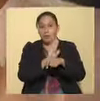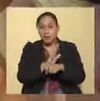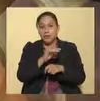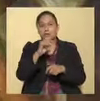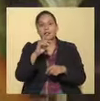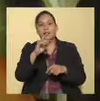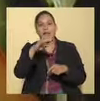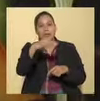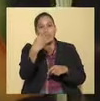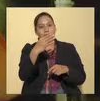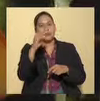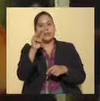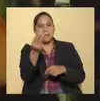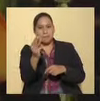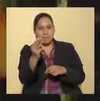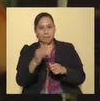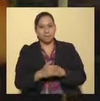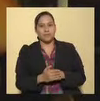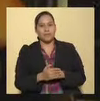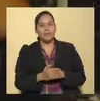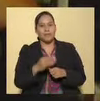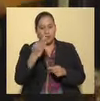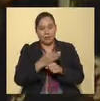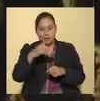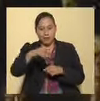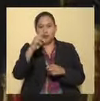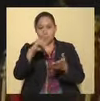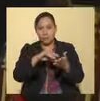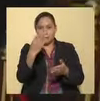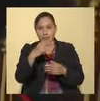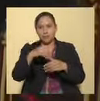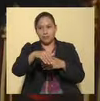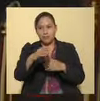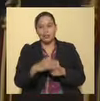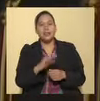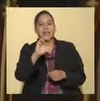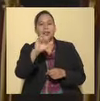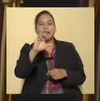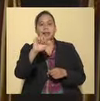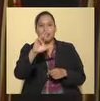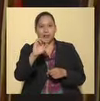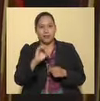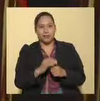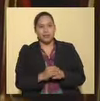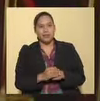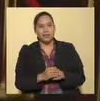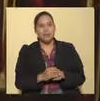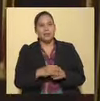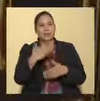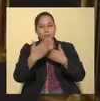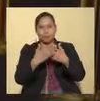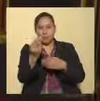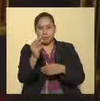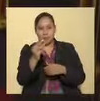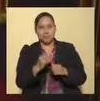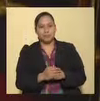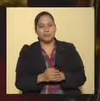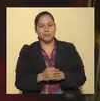Gumaro es el 14 de marzo de este año, del 2014. 14 del 14 de marzo, que es el